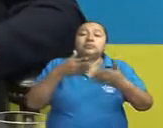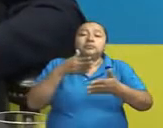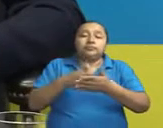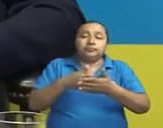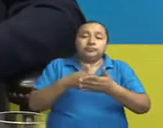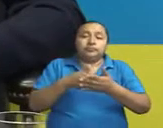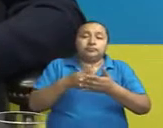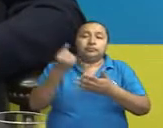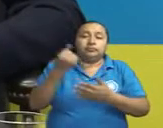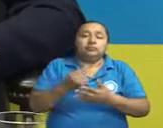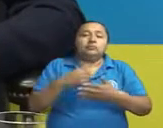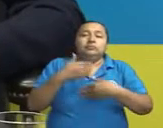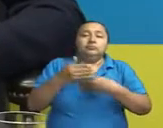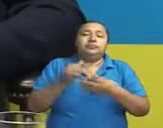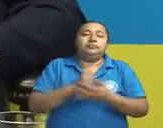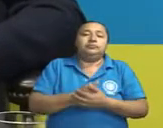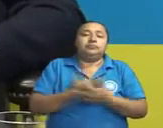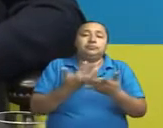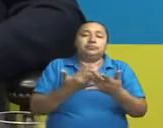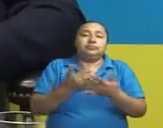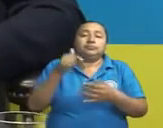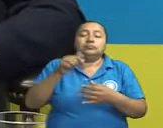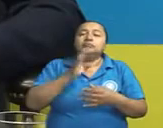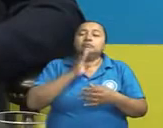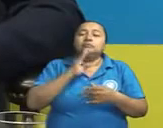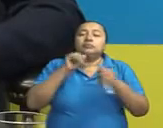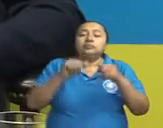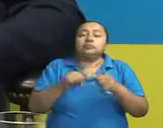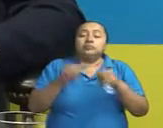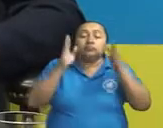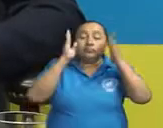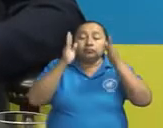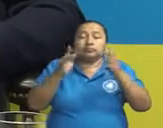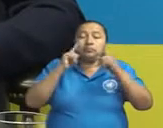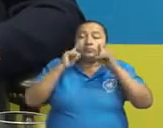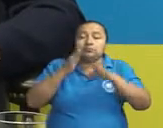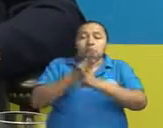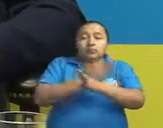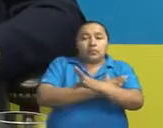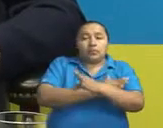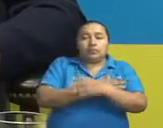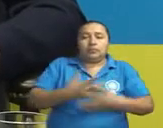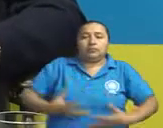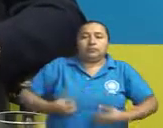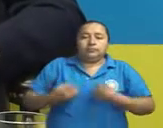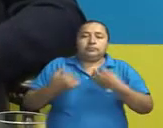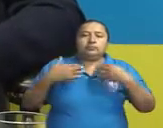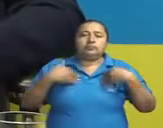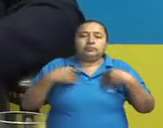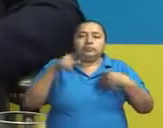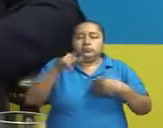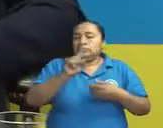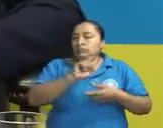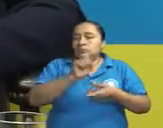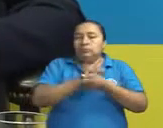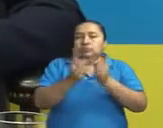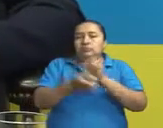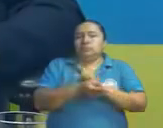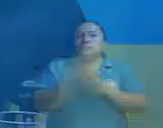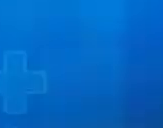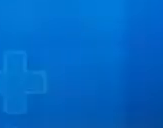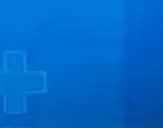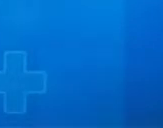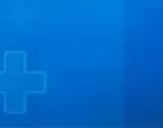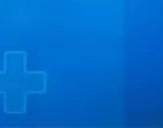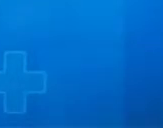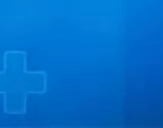siguiente pausa comercial. Hoy estamos hablando sobre la atención y prevención del cáncer de mama. Usted no le cambie de canal, que ya regresamos.